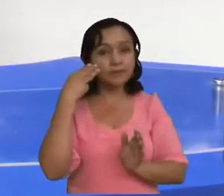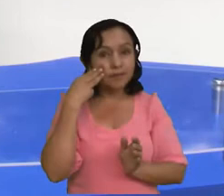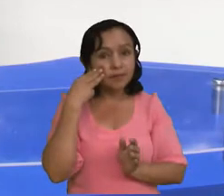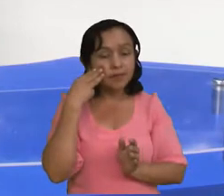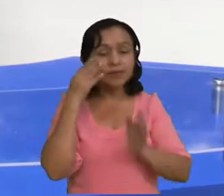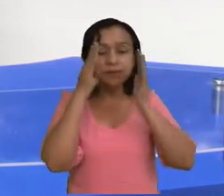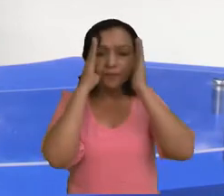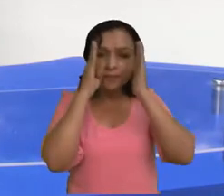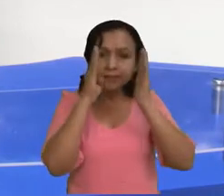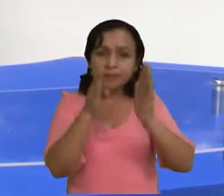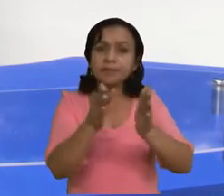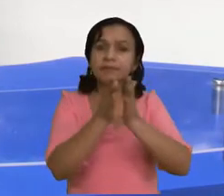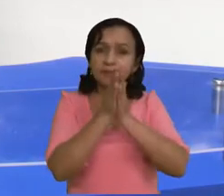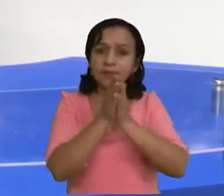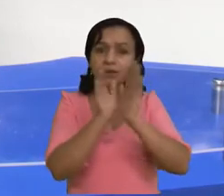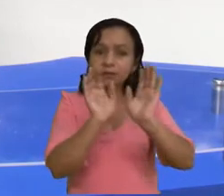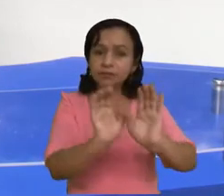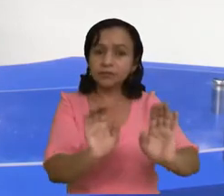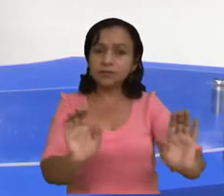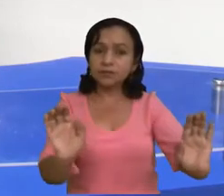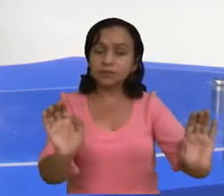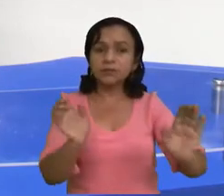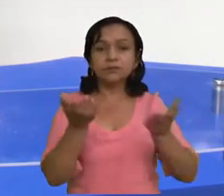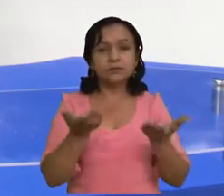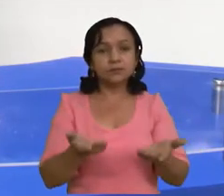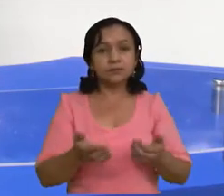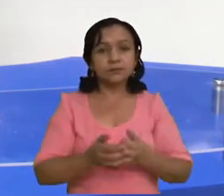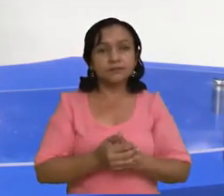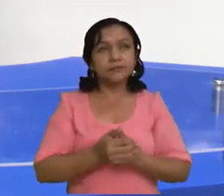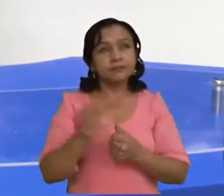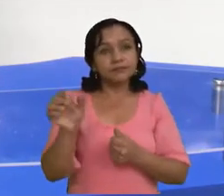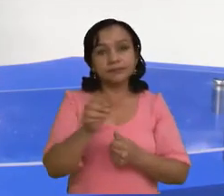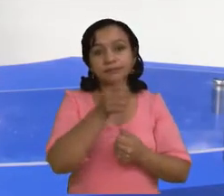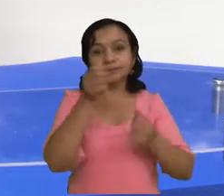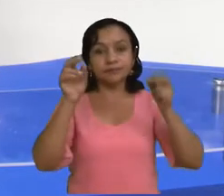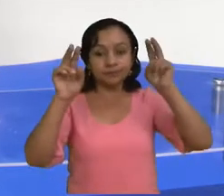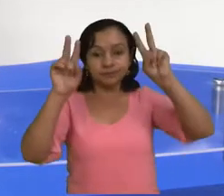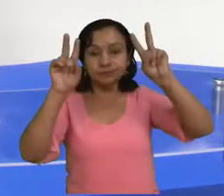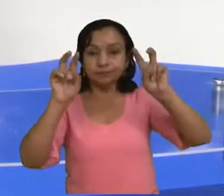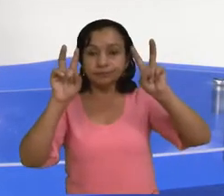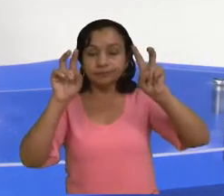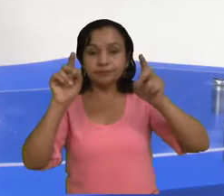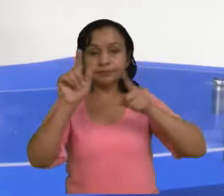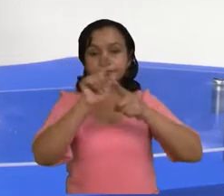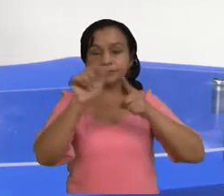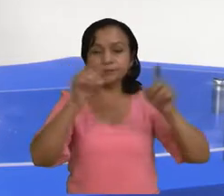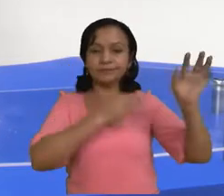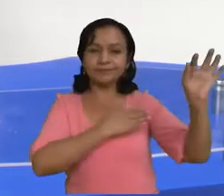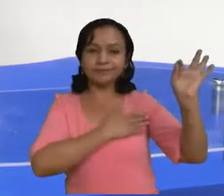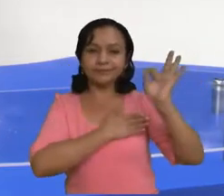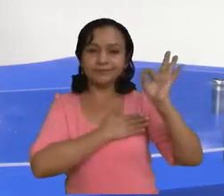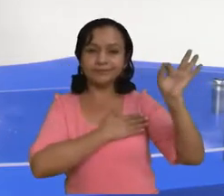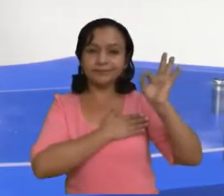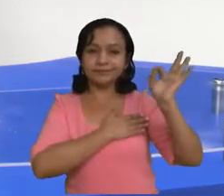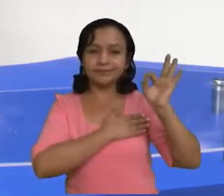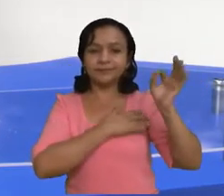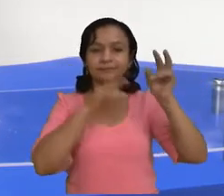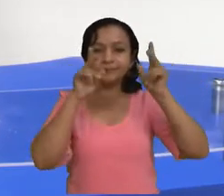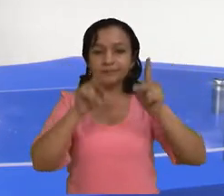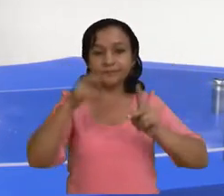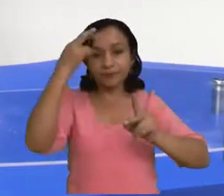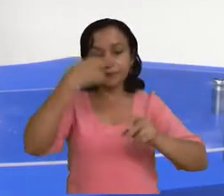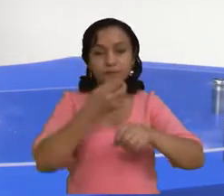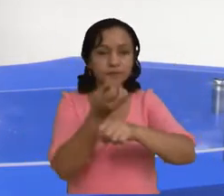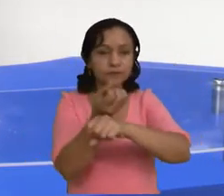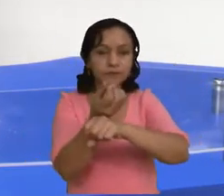más atentos, ¿verdad?, a nuestros hijos. En otros temas, a finales de este mes de febrero está previsto que las autoridades de la